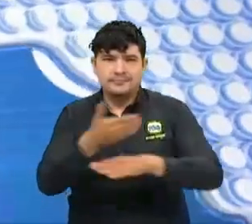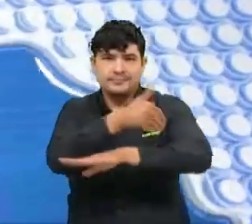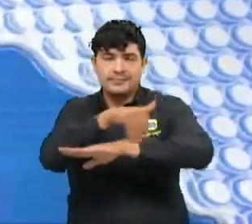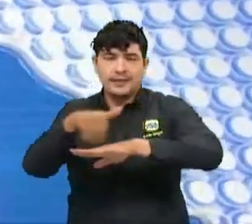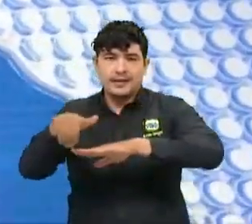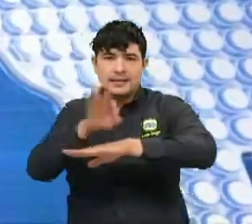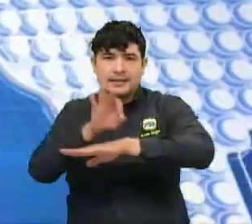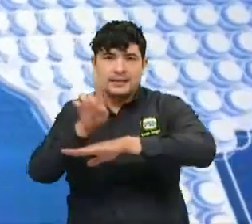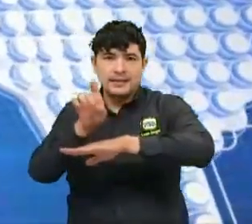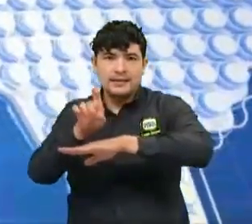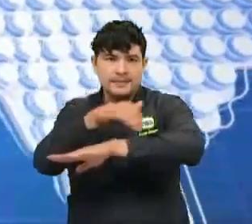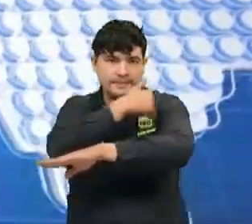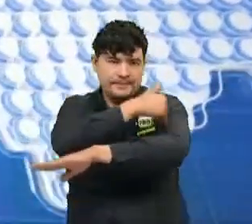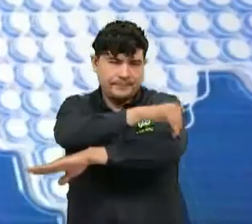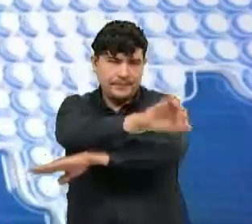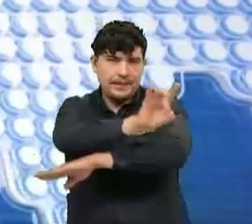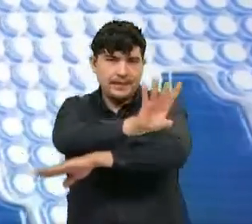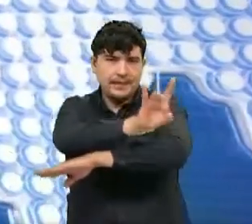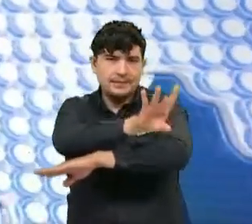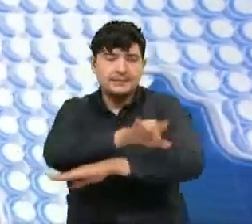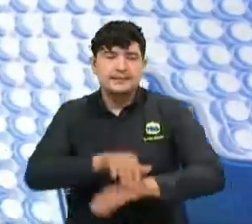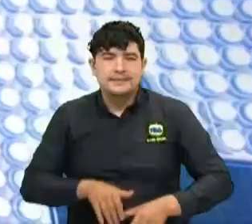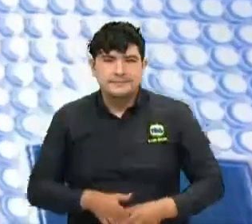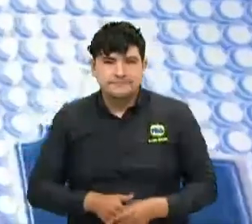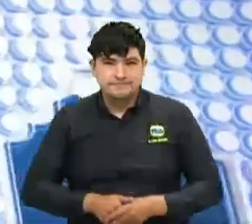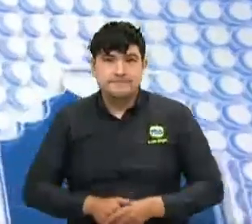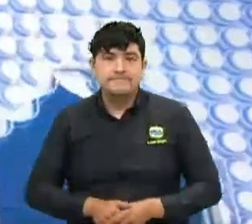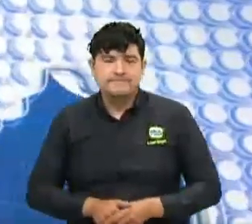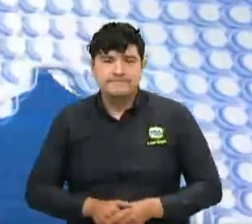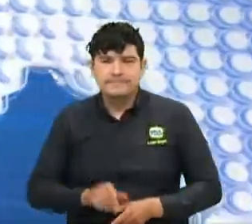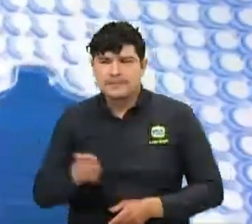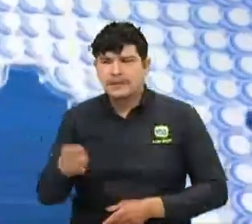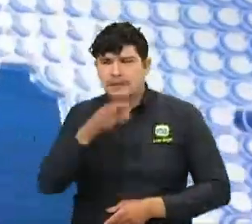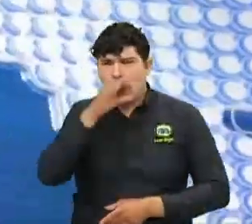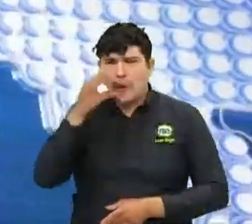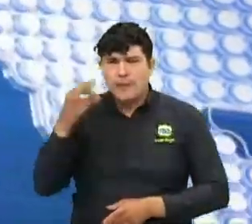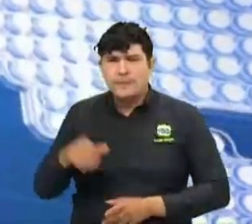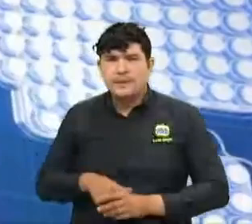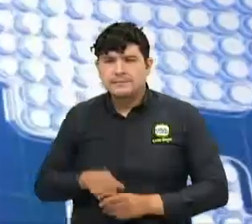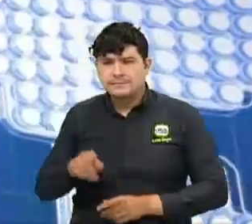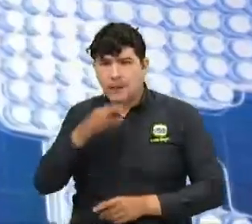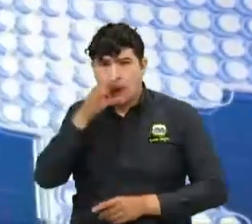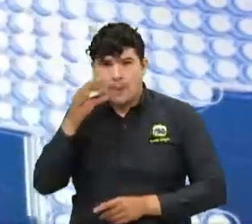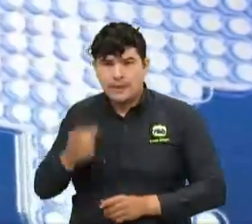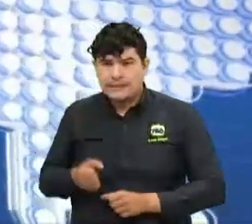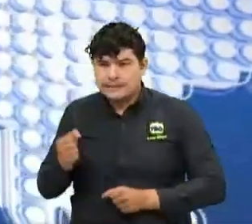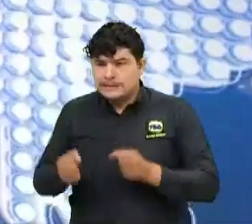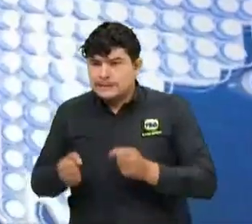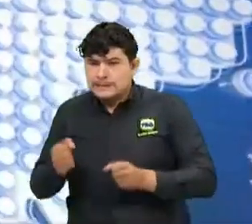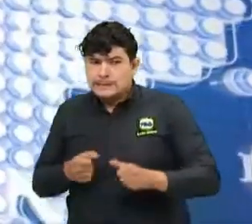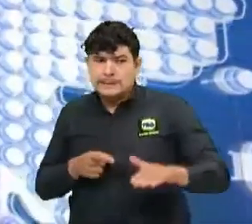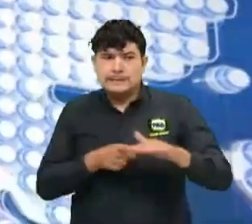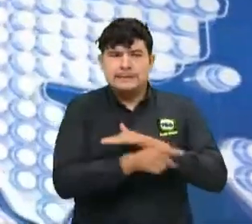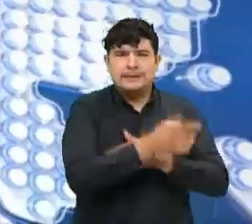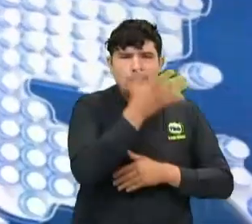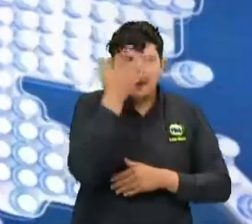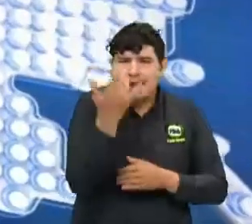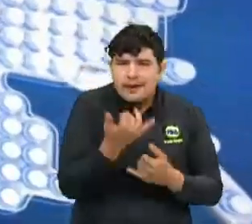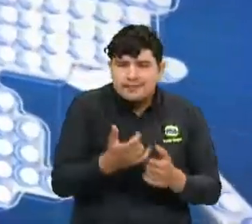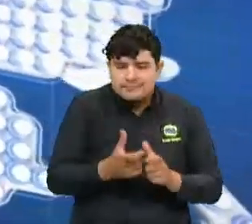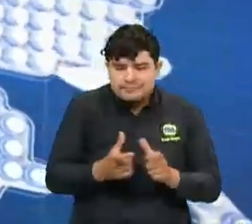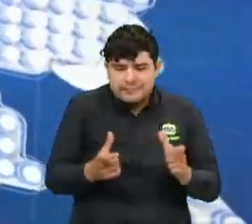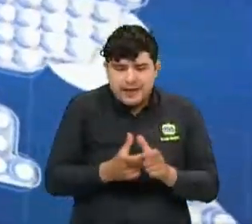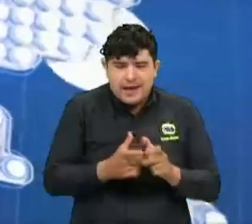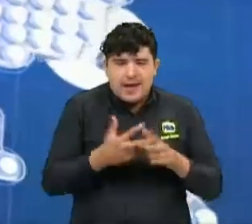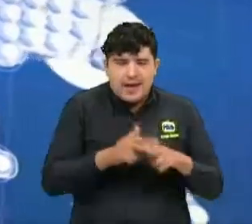36 con carrera 15. Lo que dicen las autoridades es que el hombre, el conductor, intentaba huir porque pues, estaba infringiendo